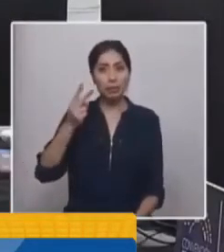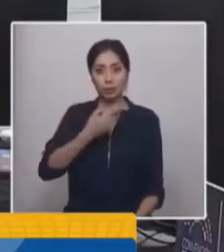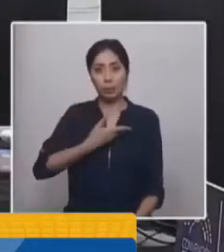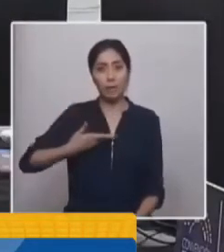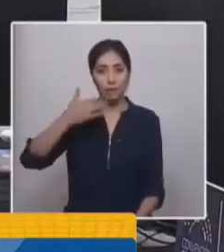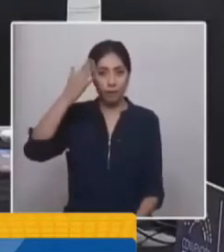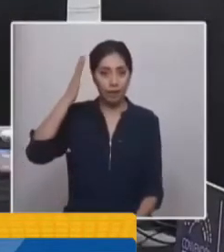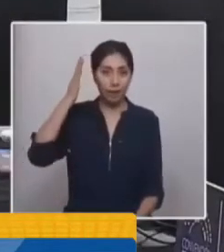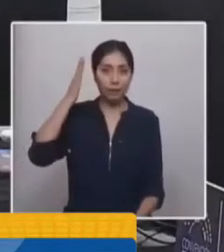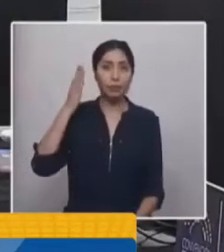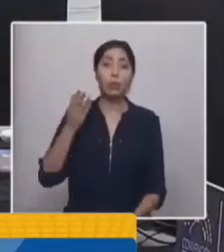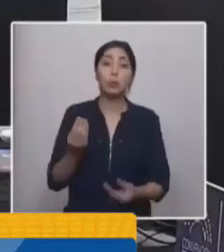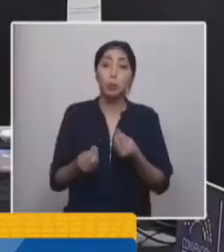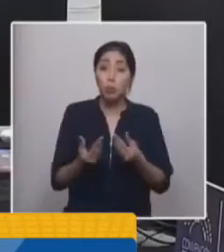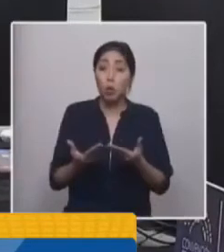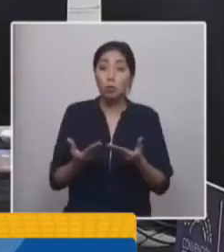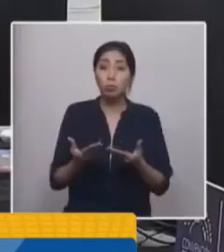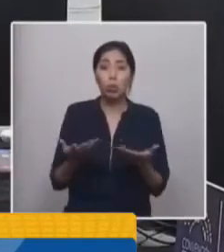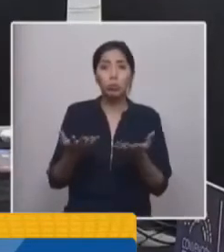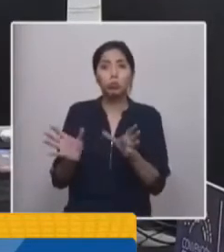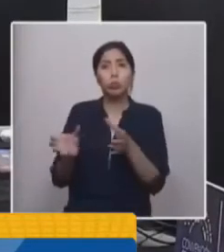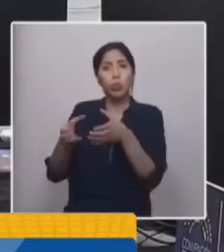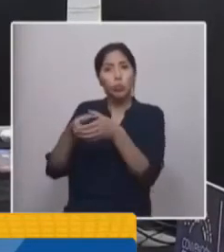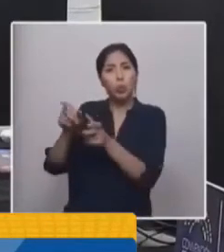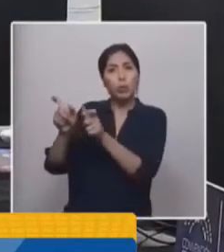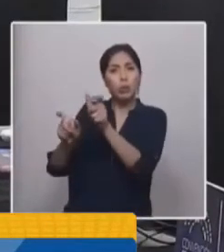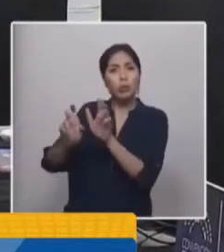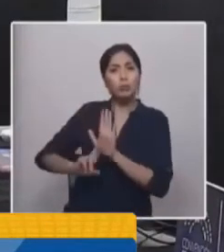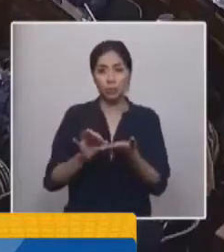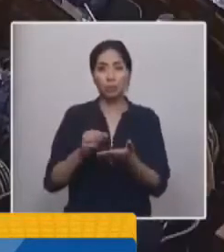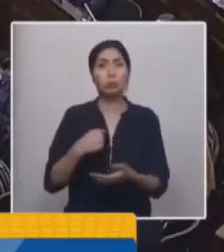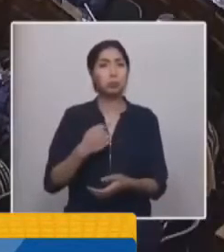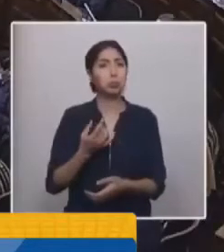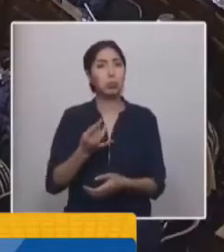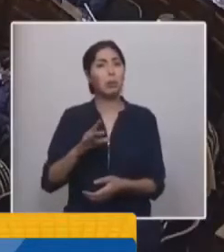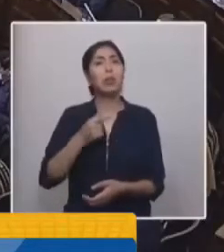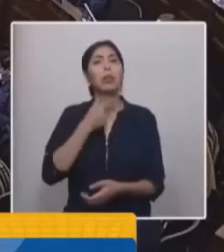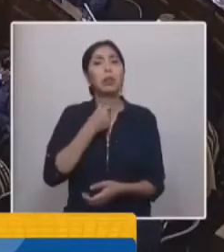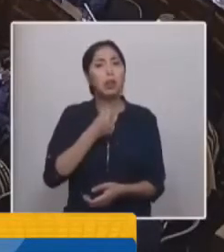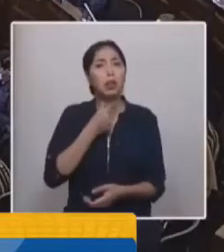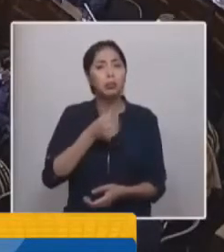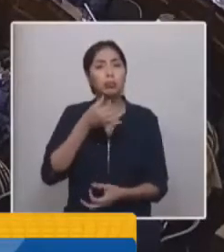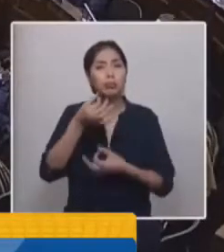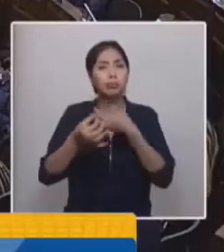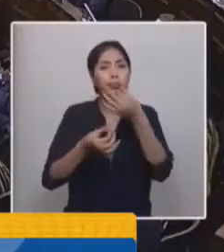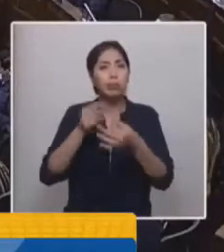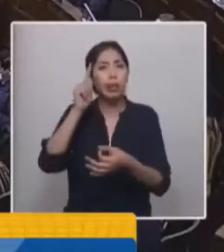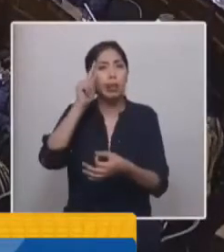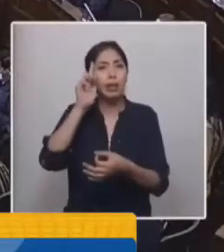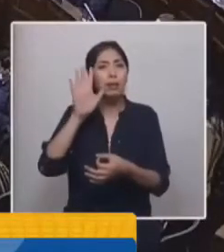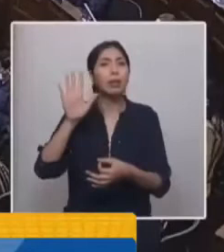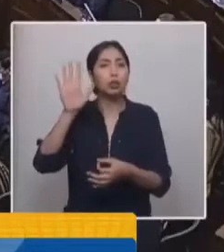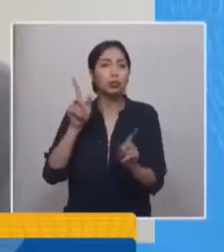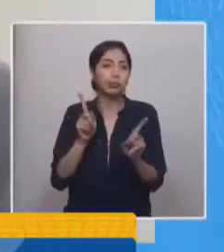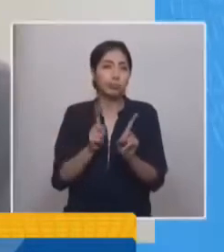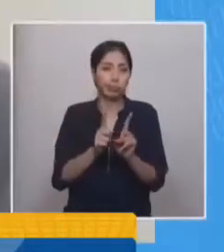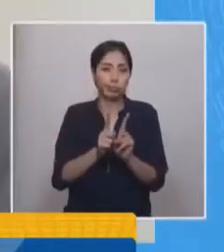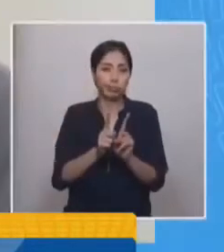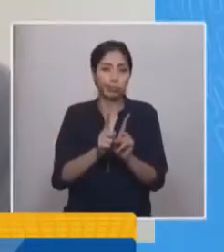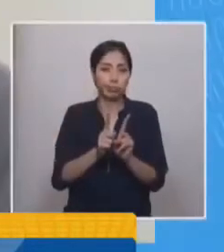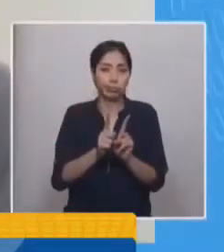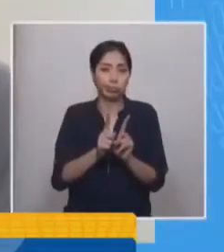estatal tengan un servicio de calidad en donde el Estado, en todos los ámbitos, ya sea educativo y salud, presta un servicio